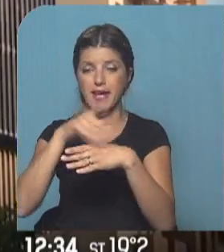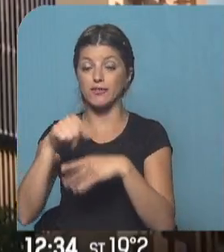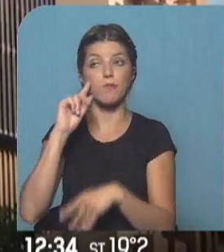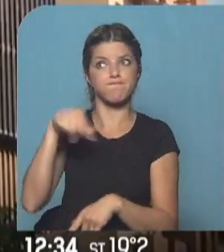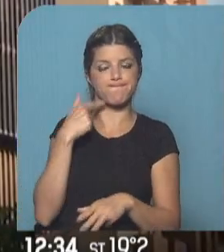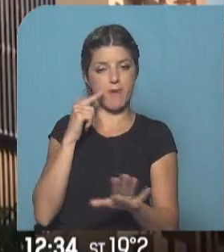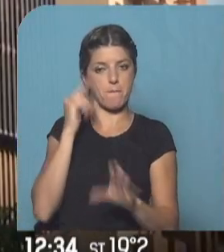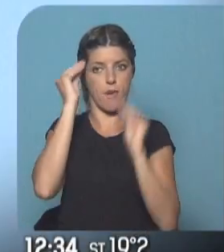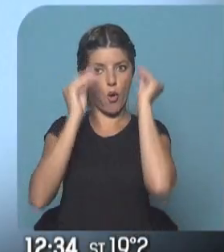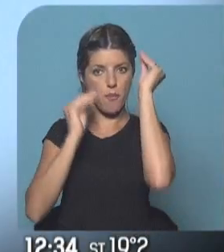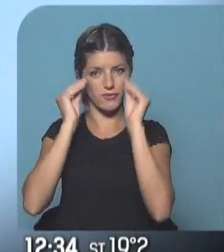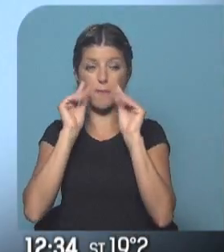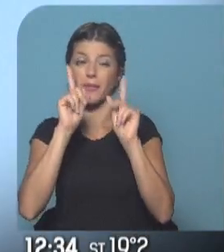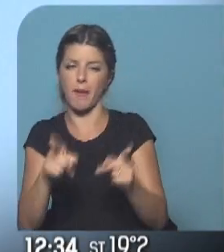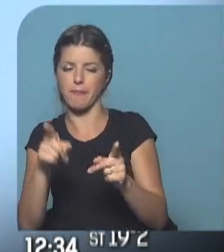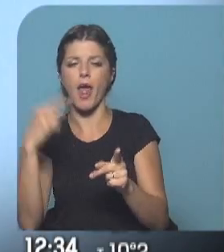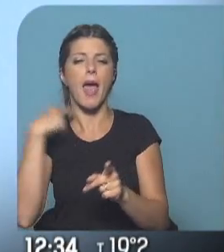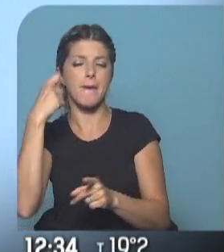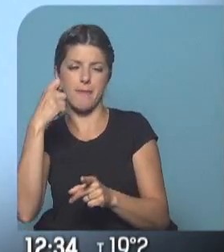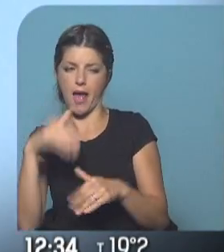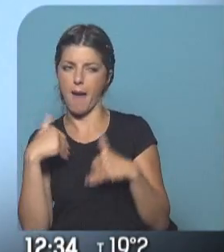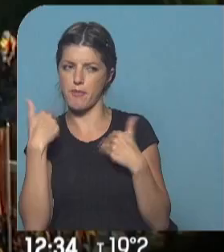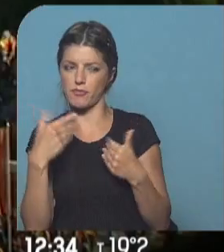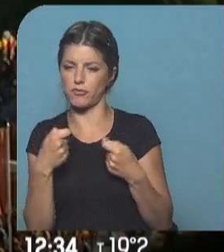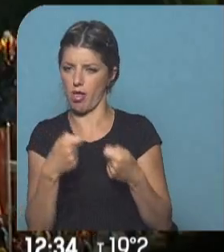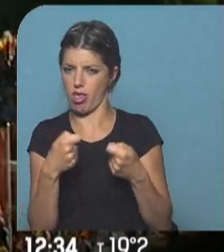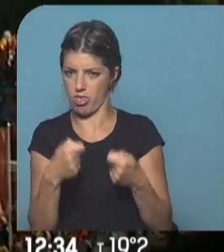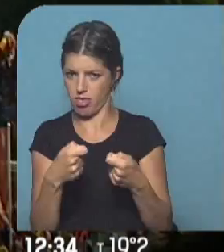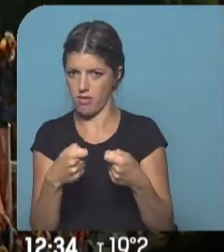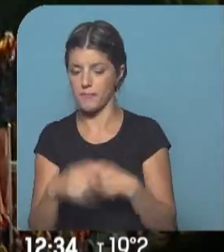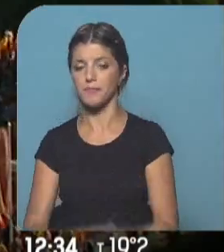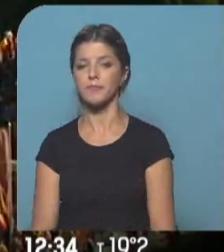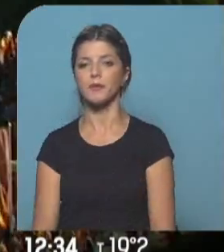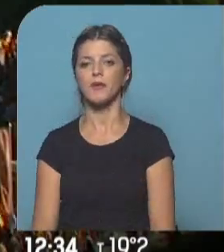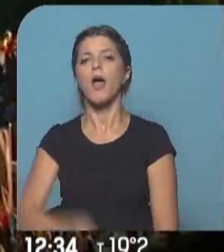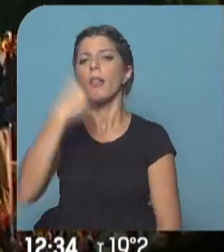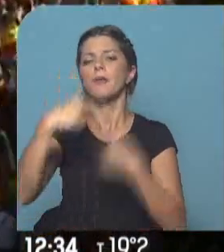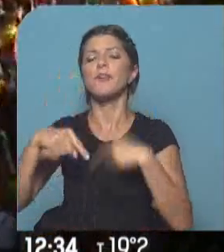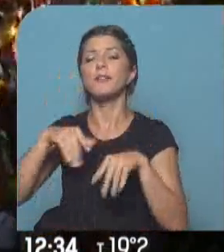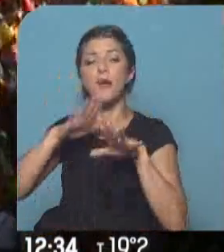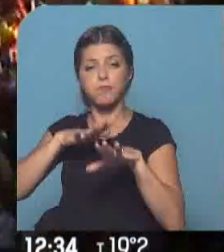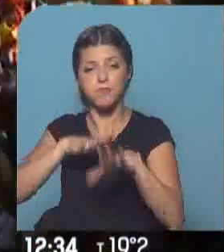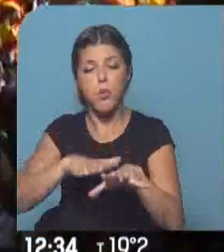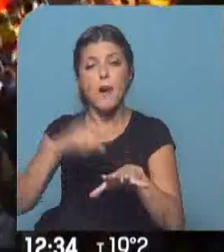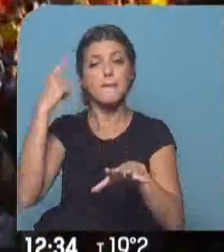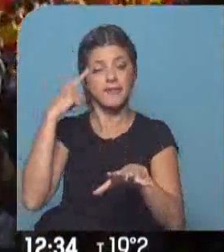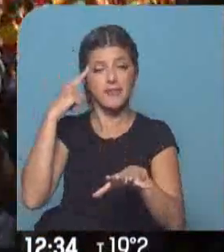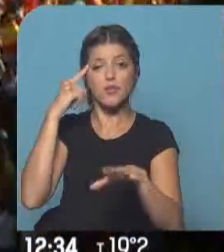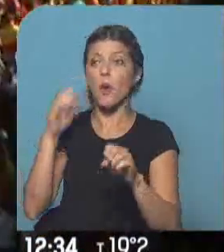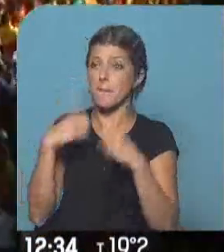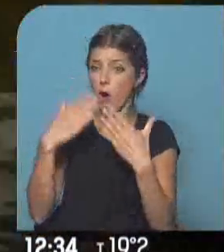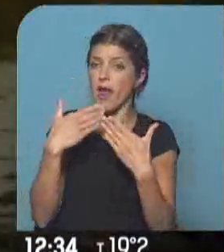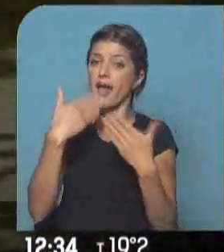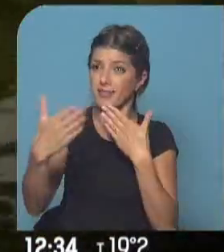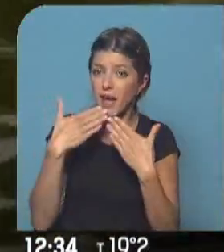alarma y una herramienta de presión utilizada por Madrid. Las importantes manifestaciones a favor del diálogo y en contra de la independencia